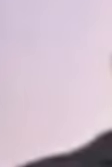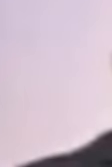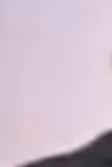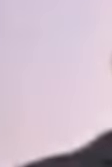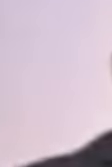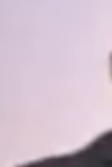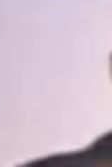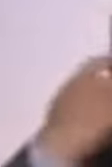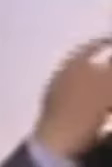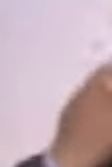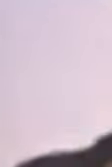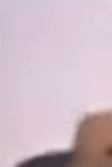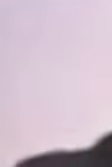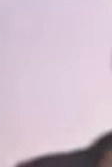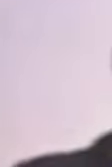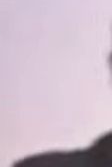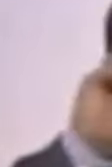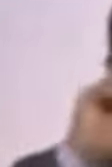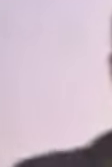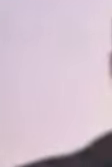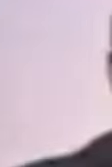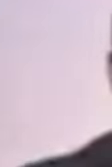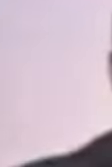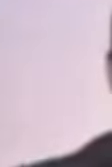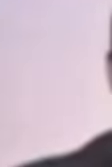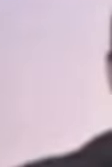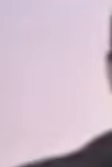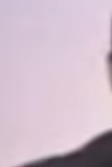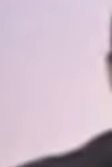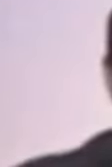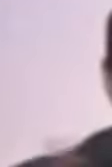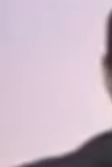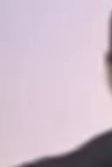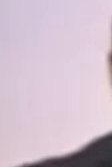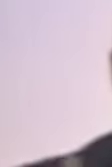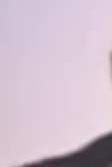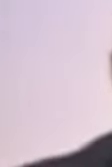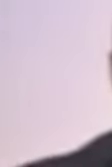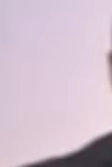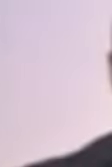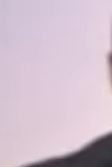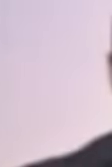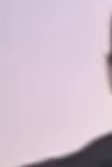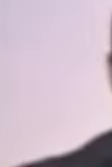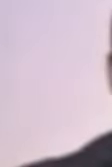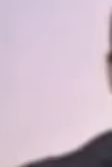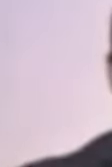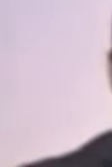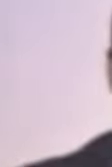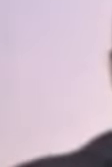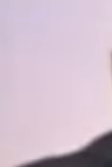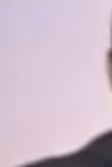Sigo pensando que somos un país que tiene grandes posibilidades, pero que inexorablemente también